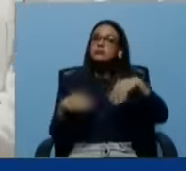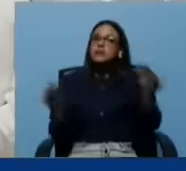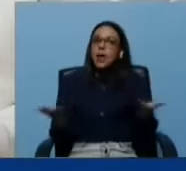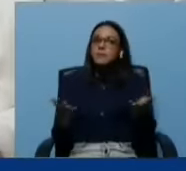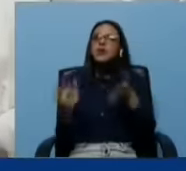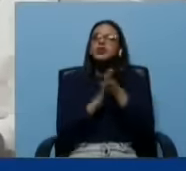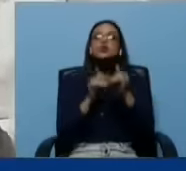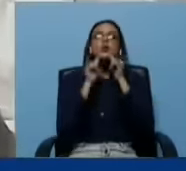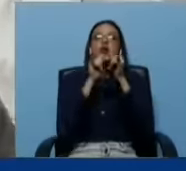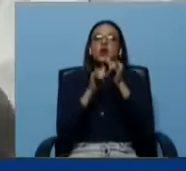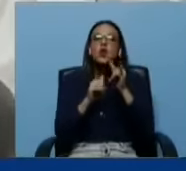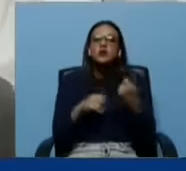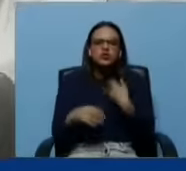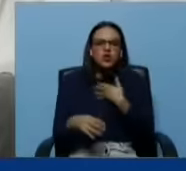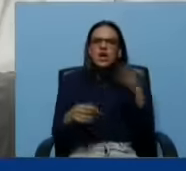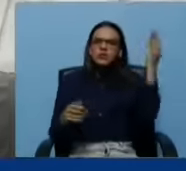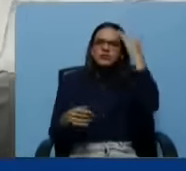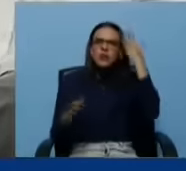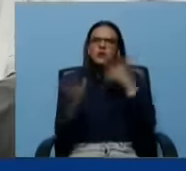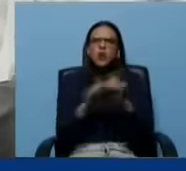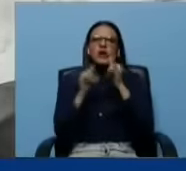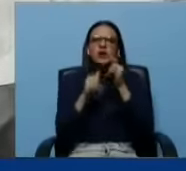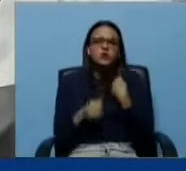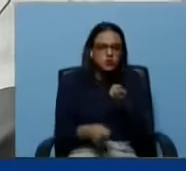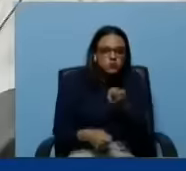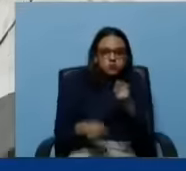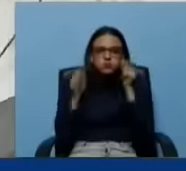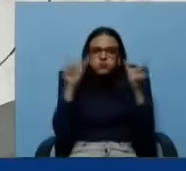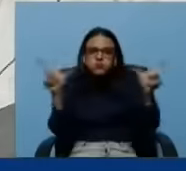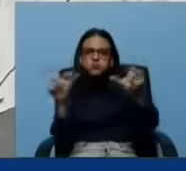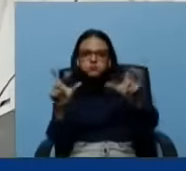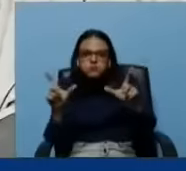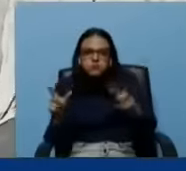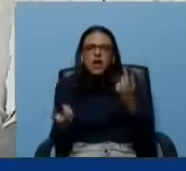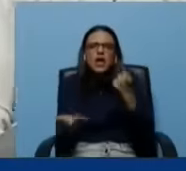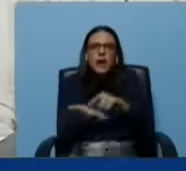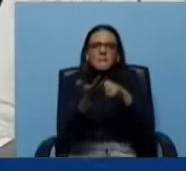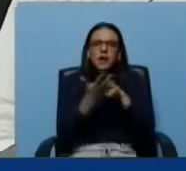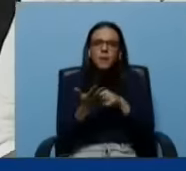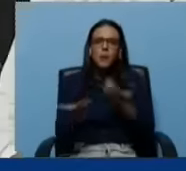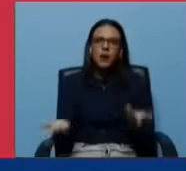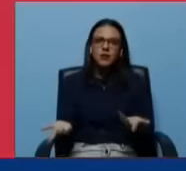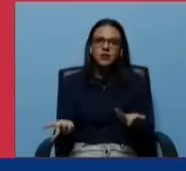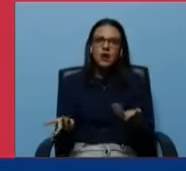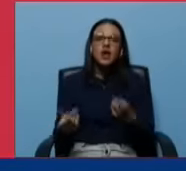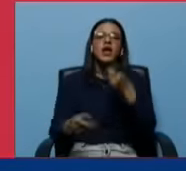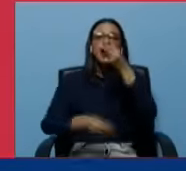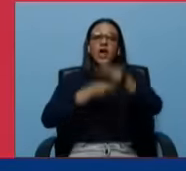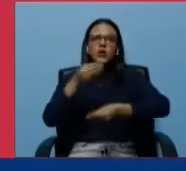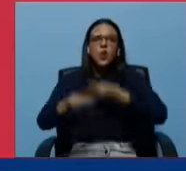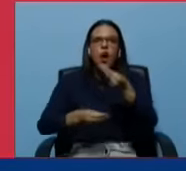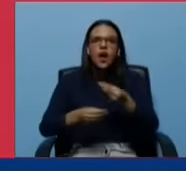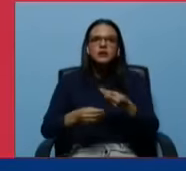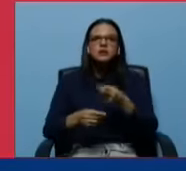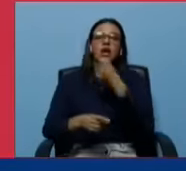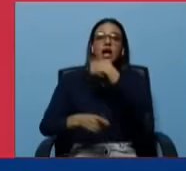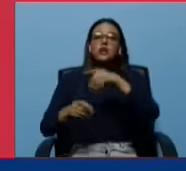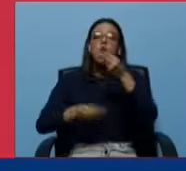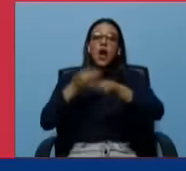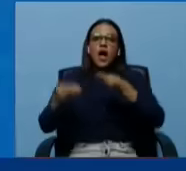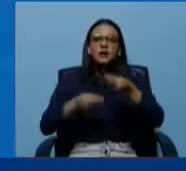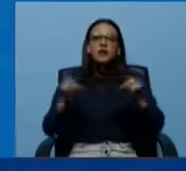El golpe de Estado contra el comandante Hugo Chávez fue un golpe eminentemente mediático de las